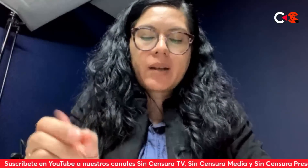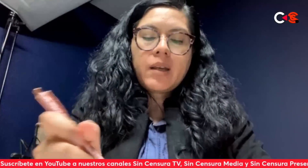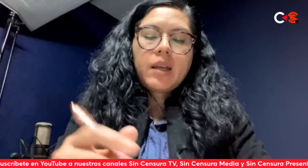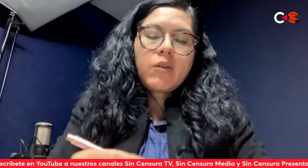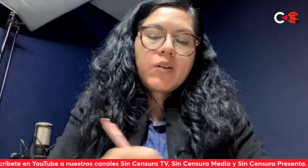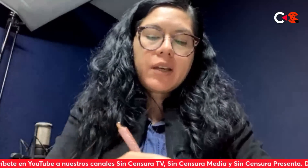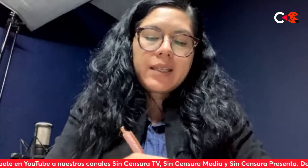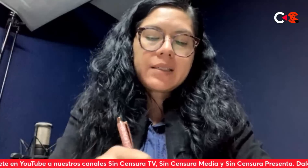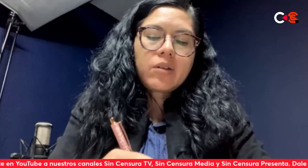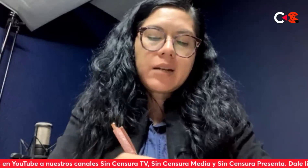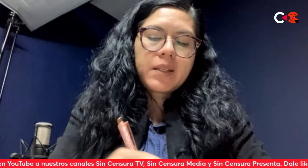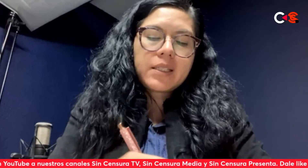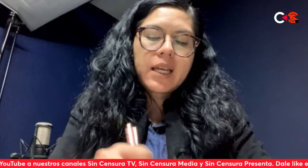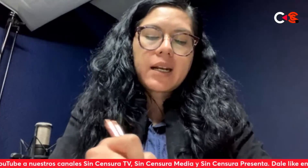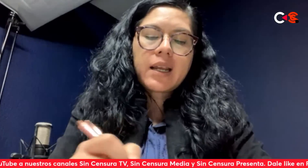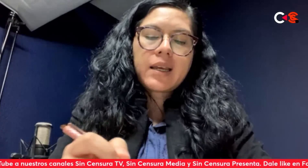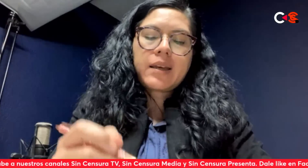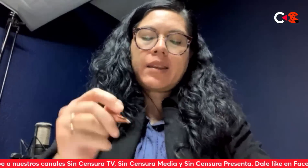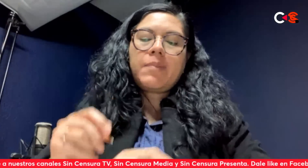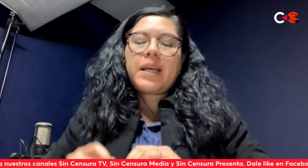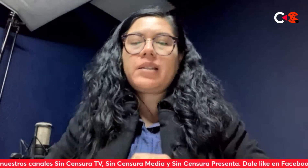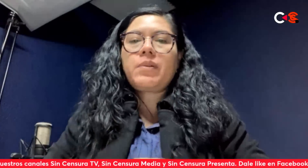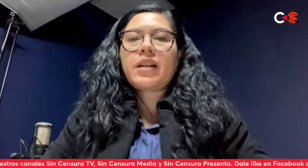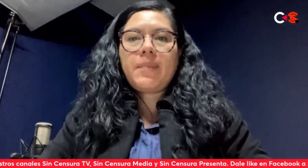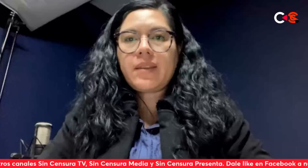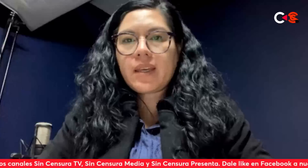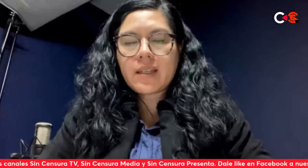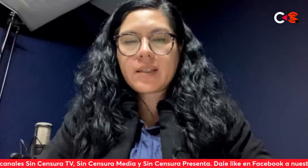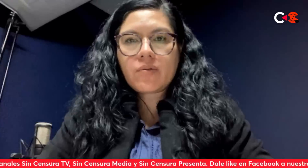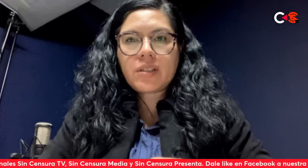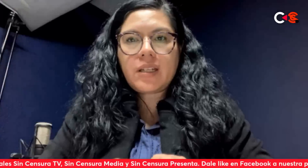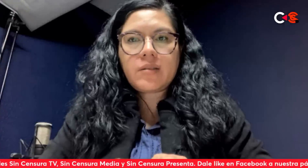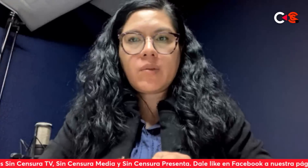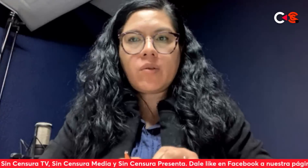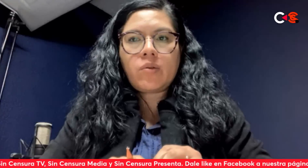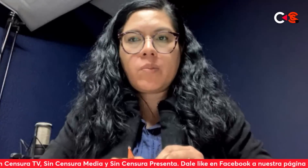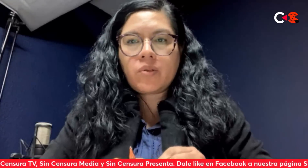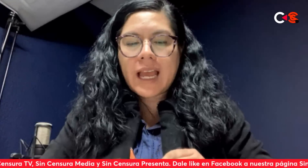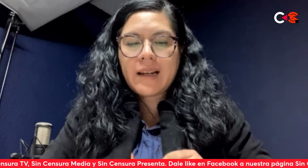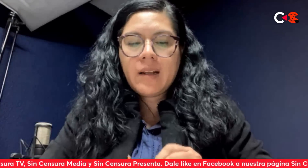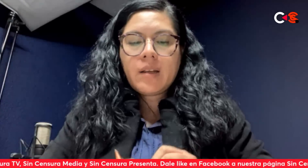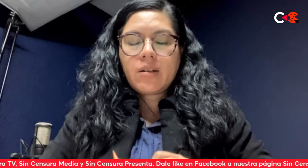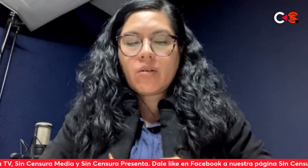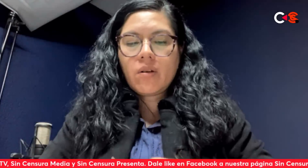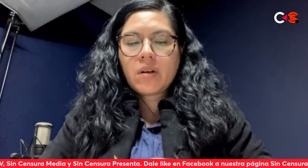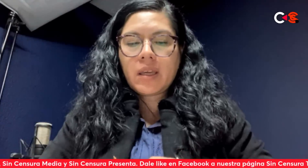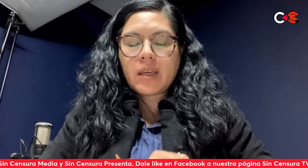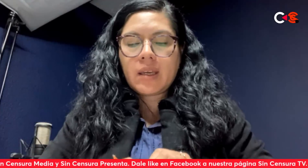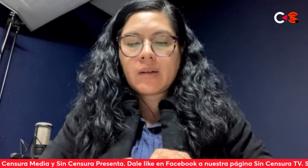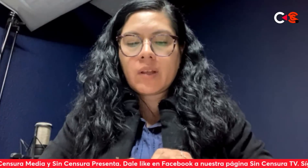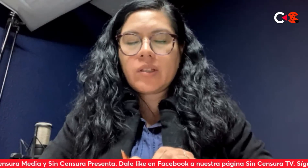PRI y el PAN. Y luego esto del bienestar del país, pues realmente es de un cinismo brutal,